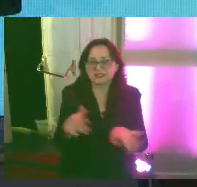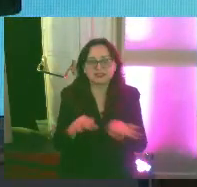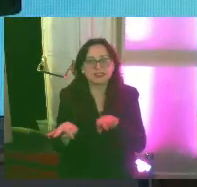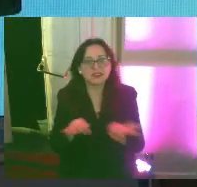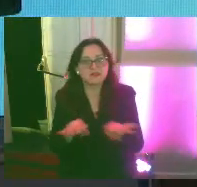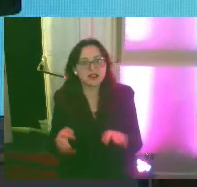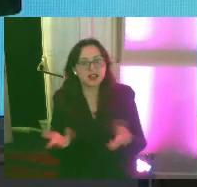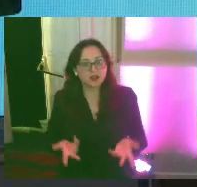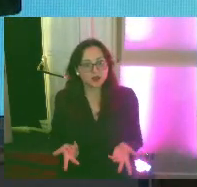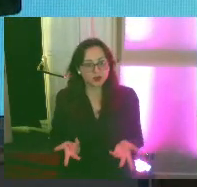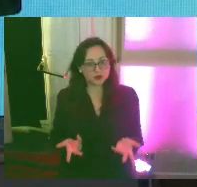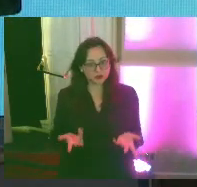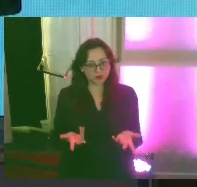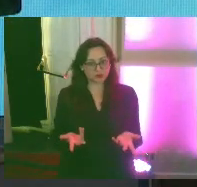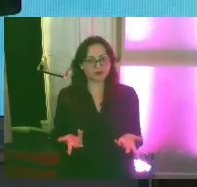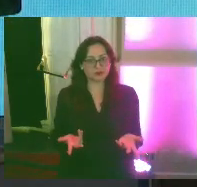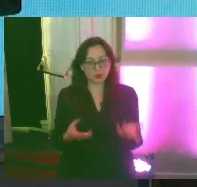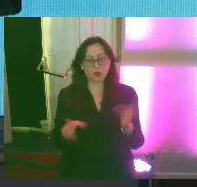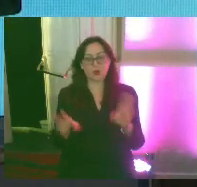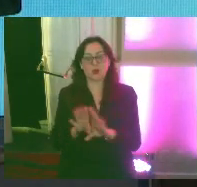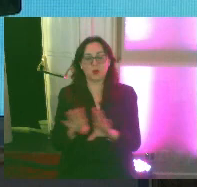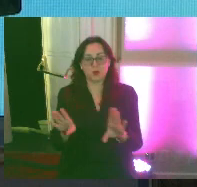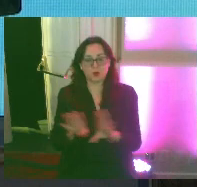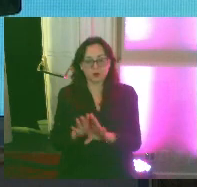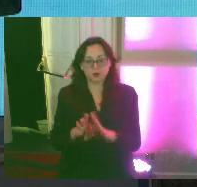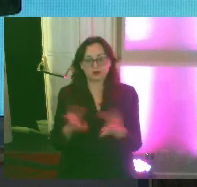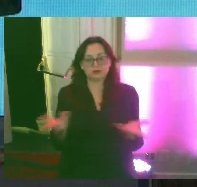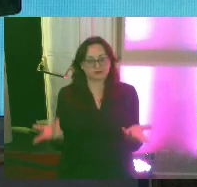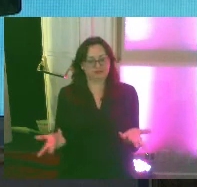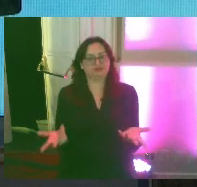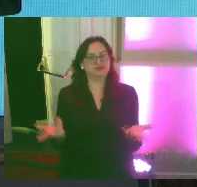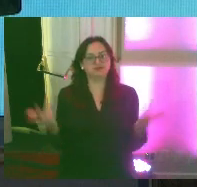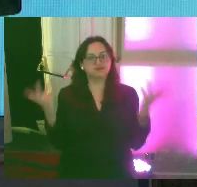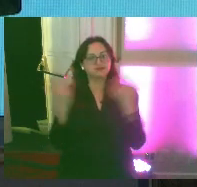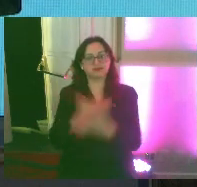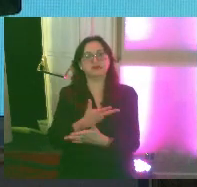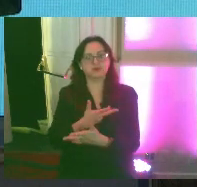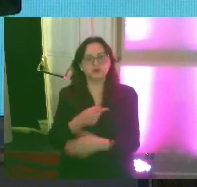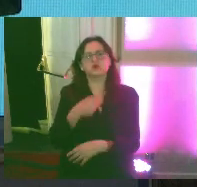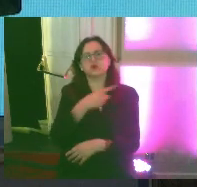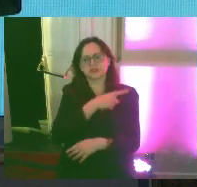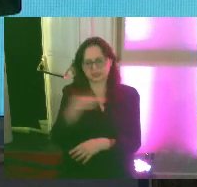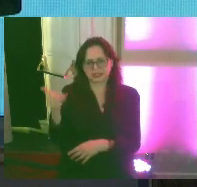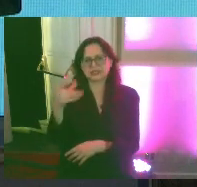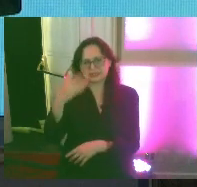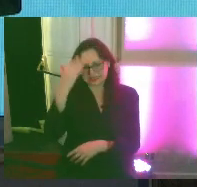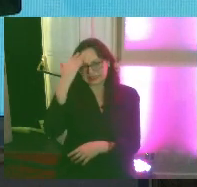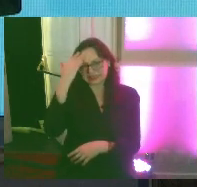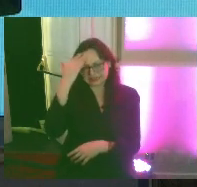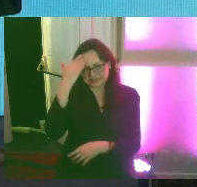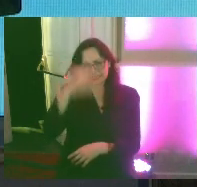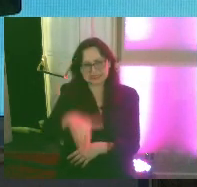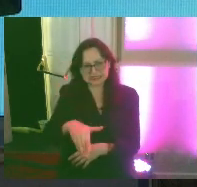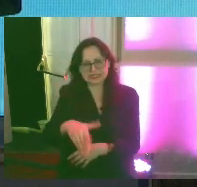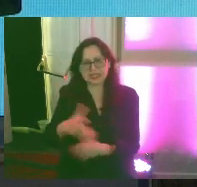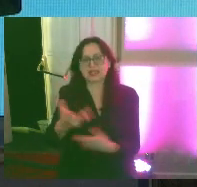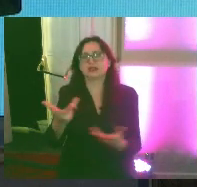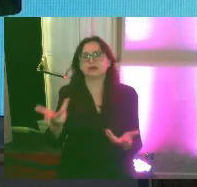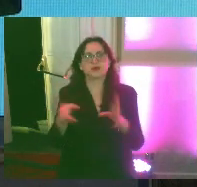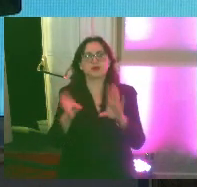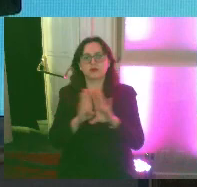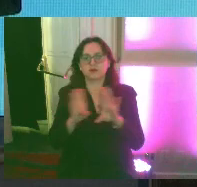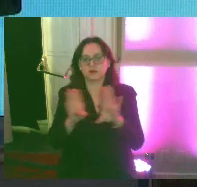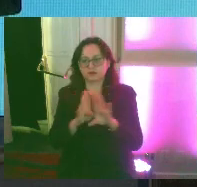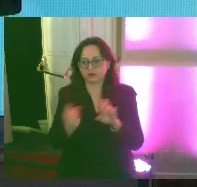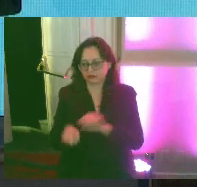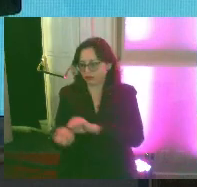qué retrocedimos tanto, ¿no? Creo que está claro acá, quienes tienen hijes saben que en la pandemia tuvieron que hacer malabares porque las